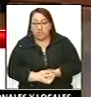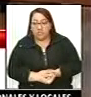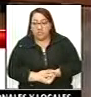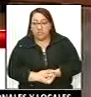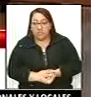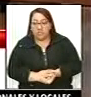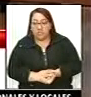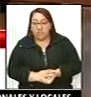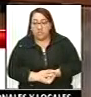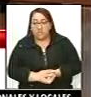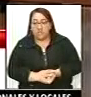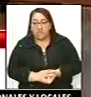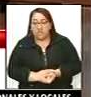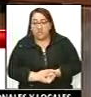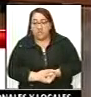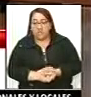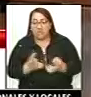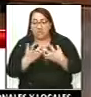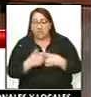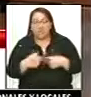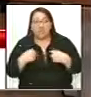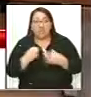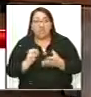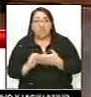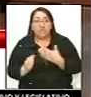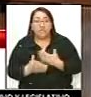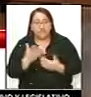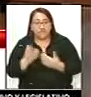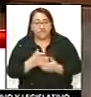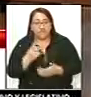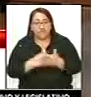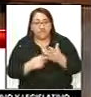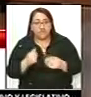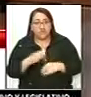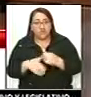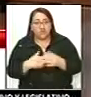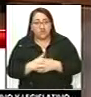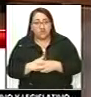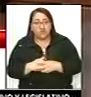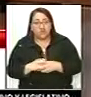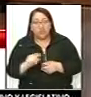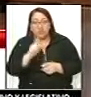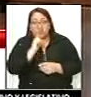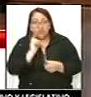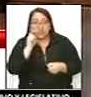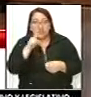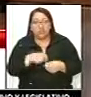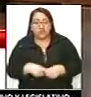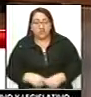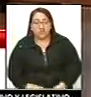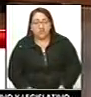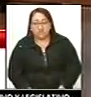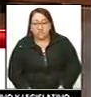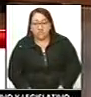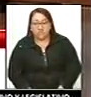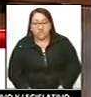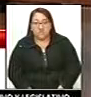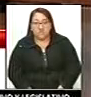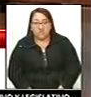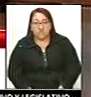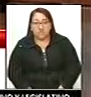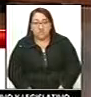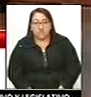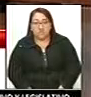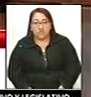las empresas tienen la obligación de brindar las facilidades para que los padres asistan a esa